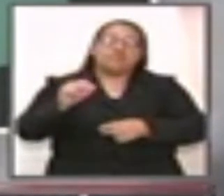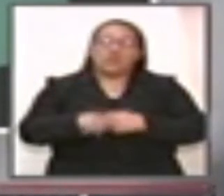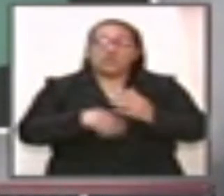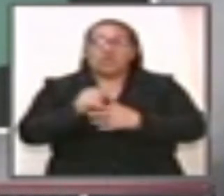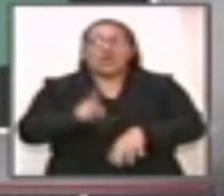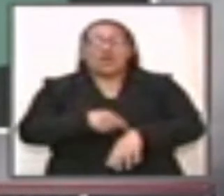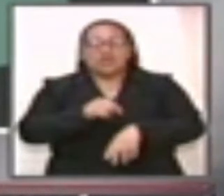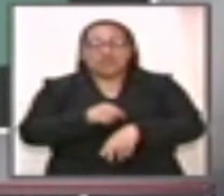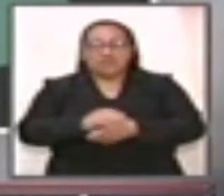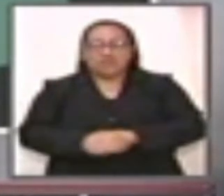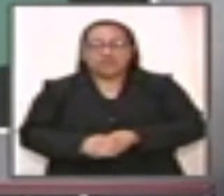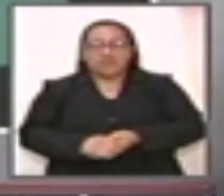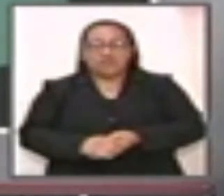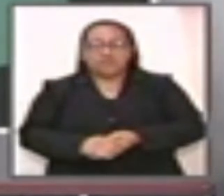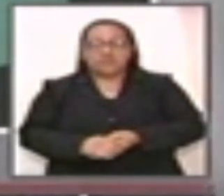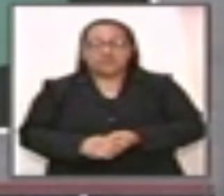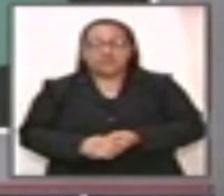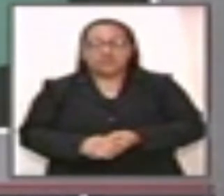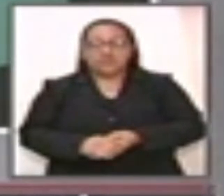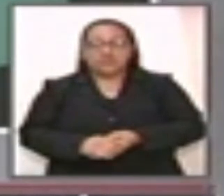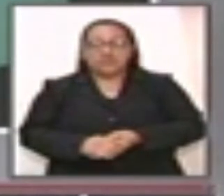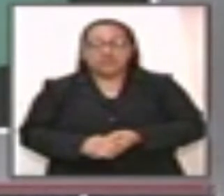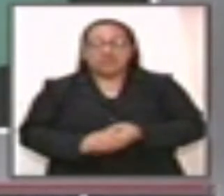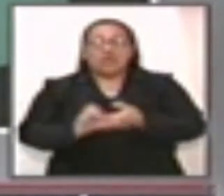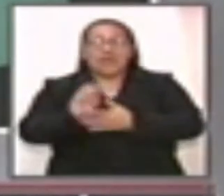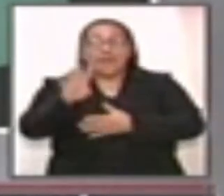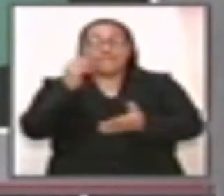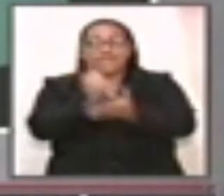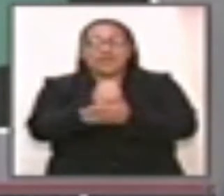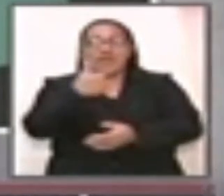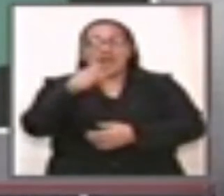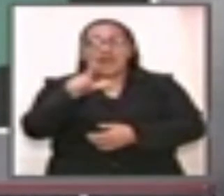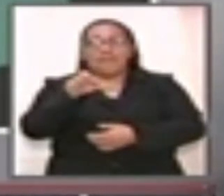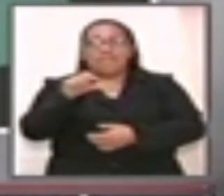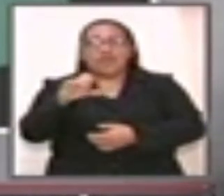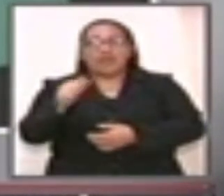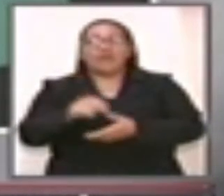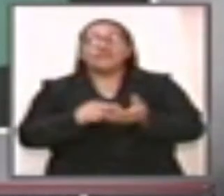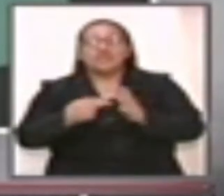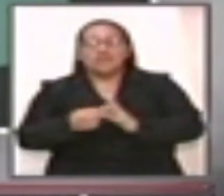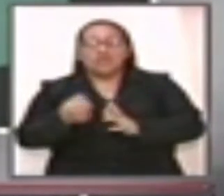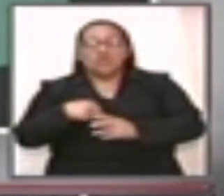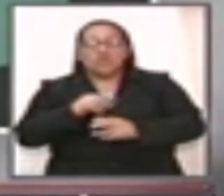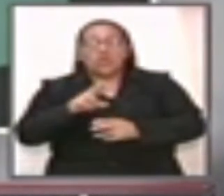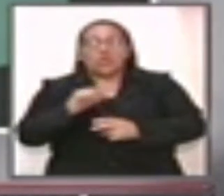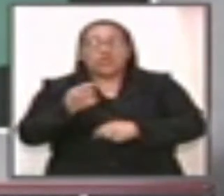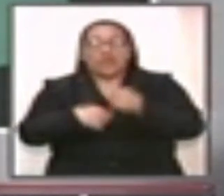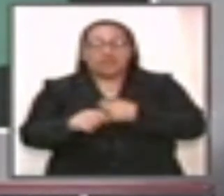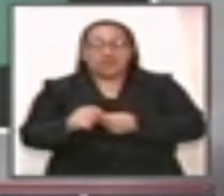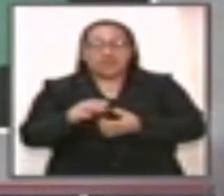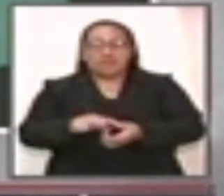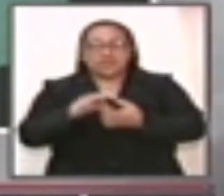largo de este tiempo. Hemos lanzado la marca Alpaca como parte de lo que significa nuestra ruta